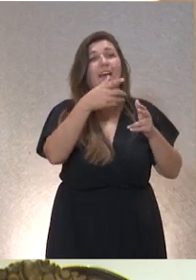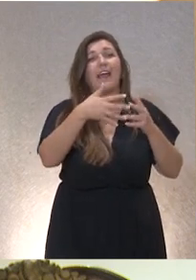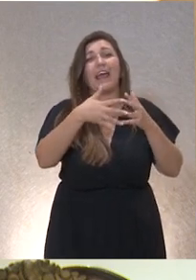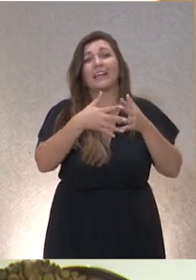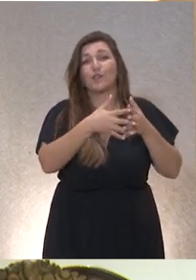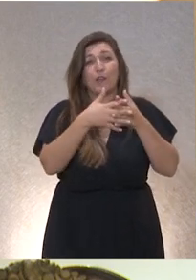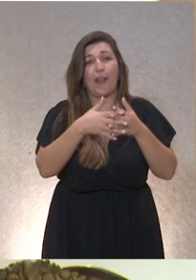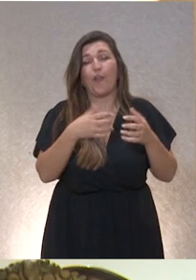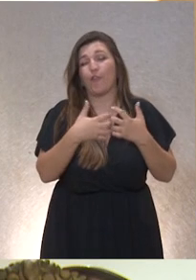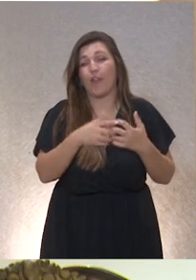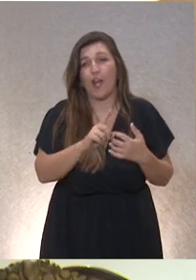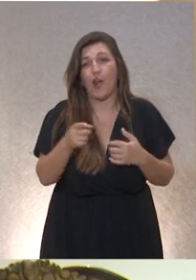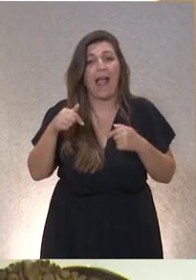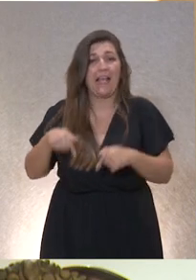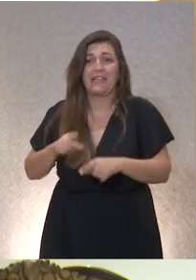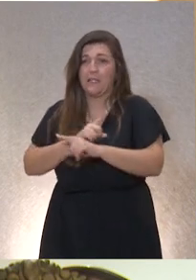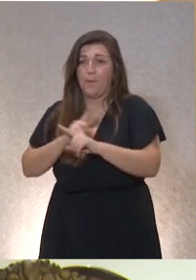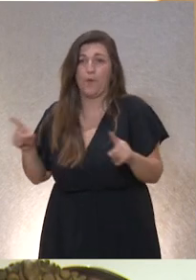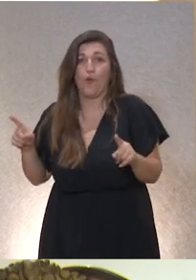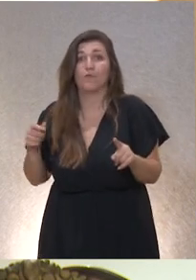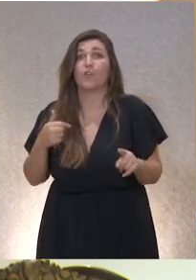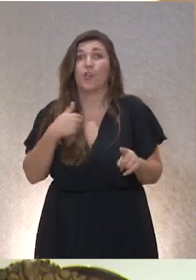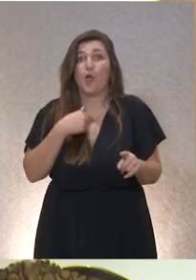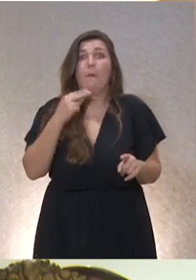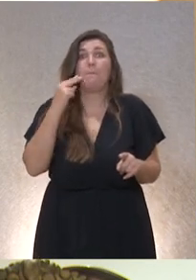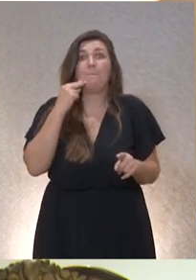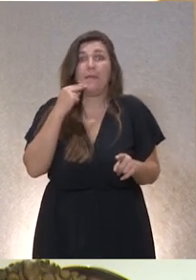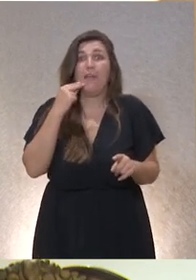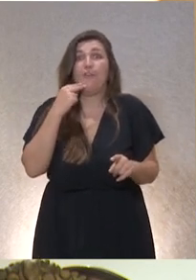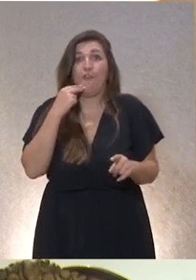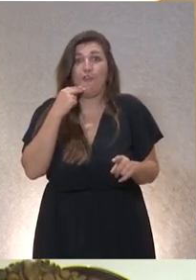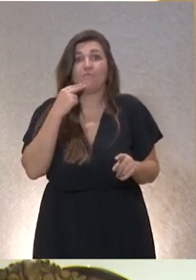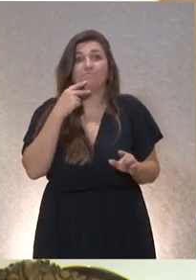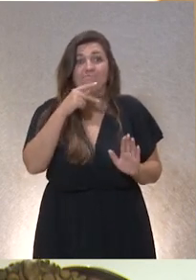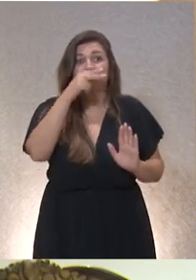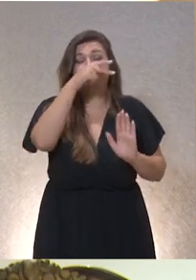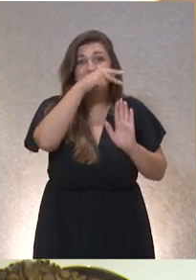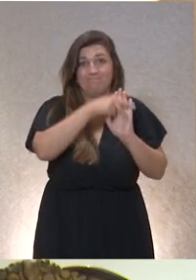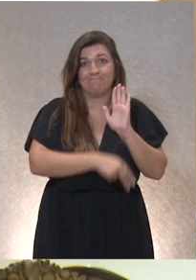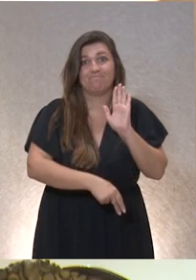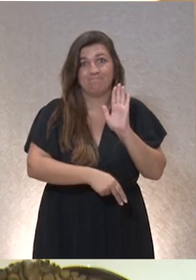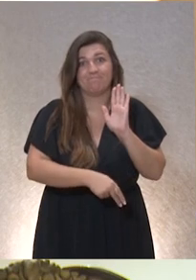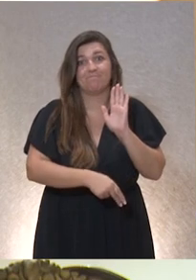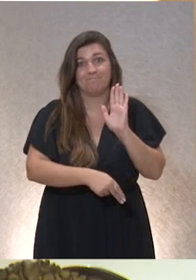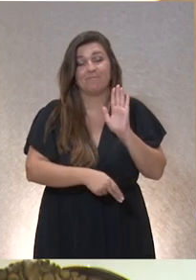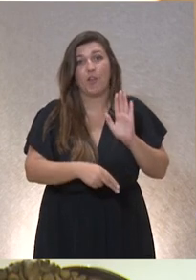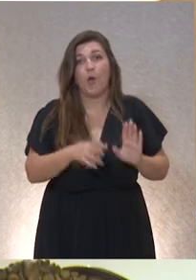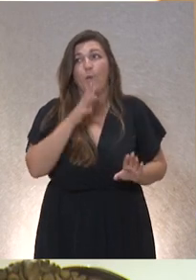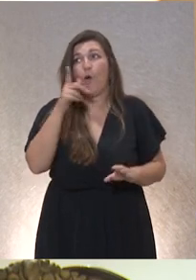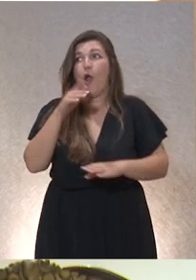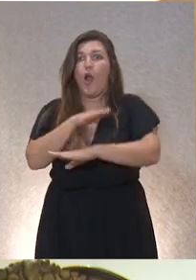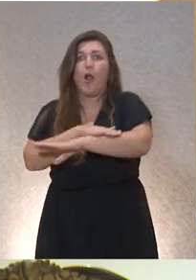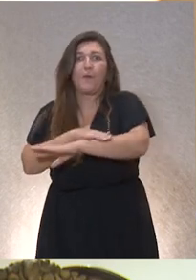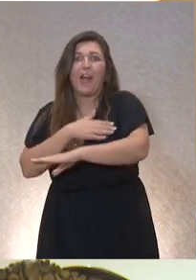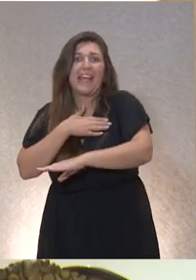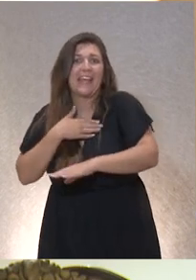funciona aquí soy de los que temen La regulación porque está acreditada la pasión de los gobiernos por legislar